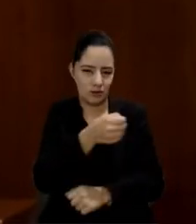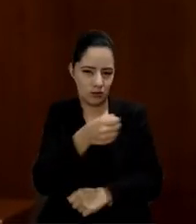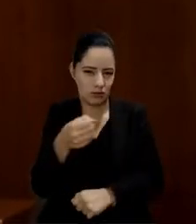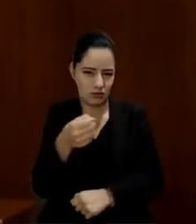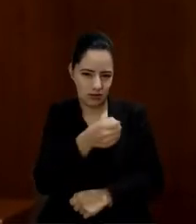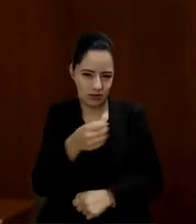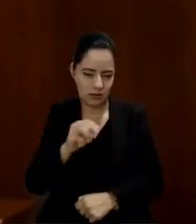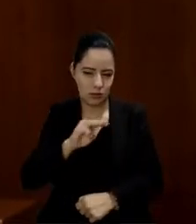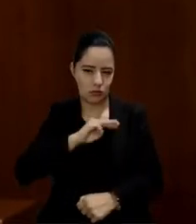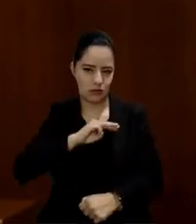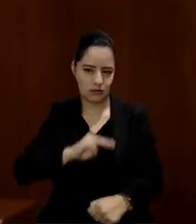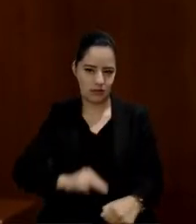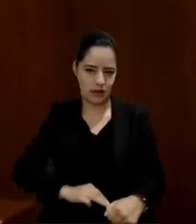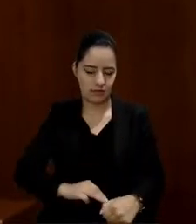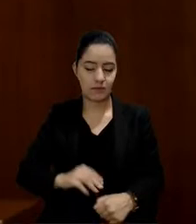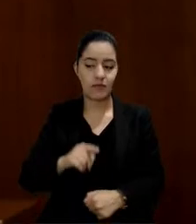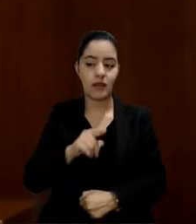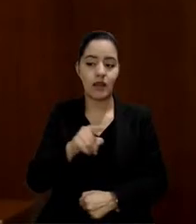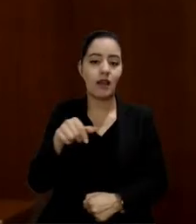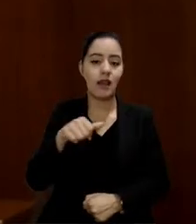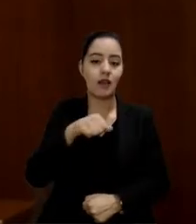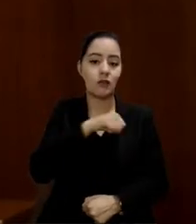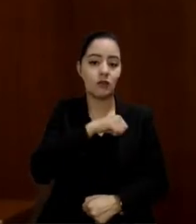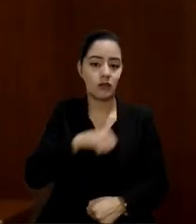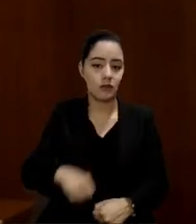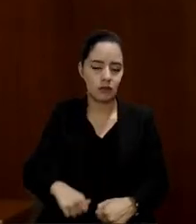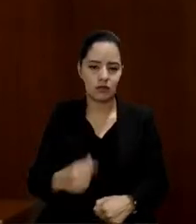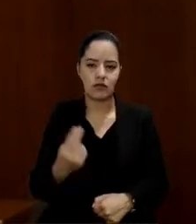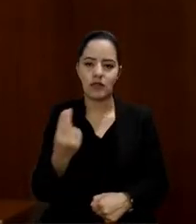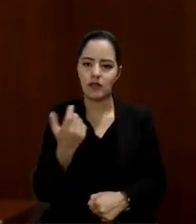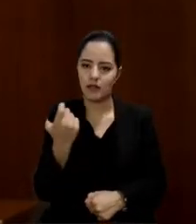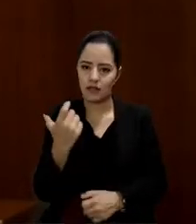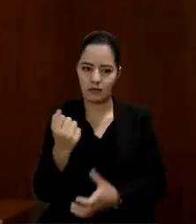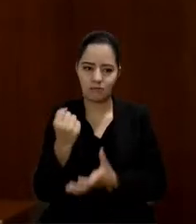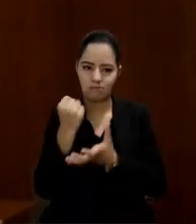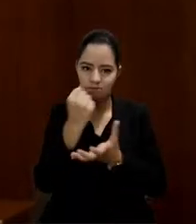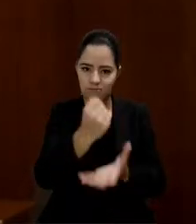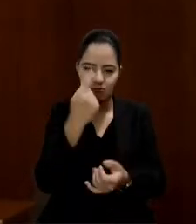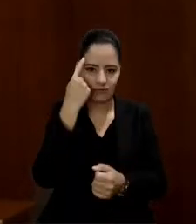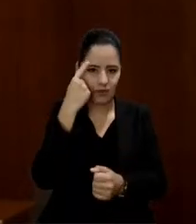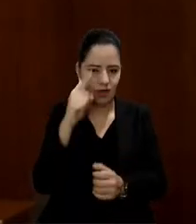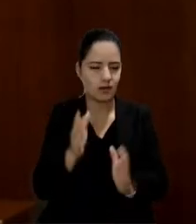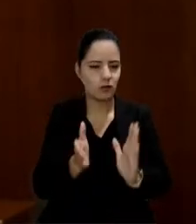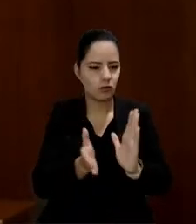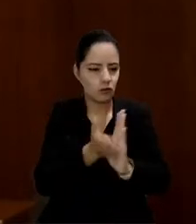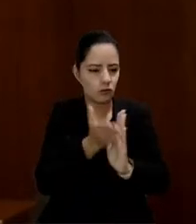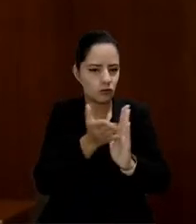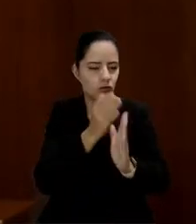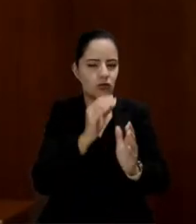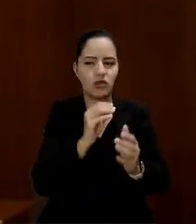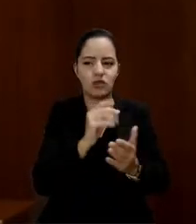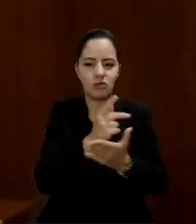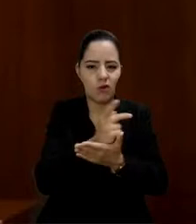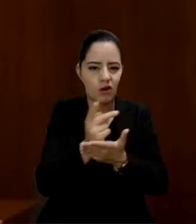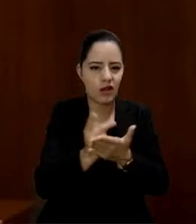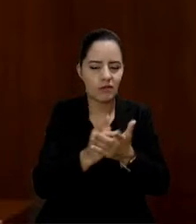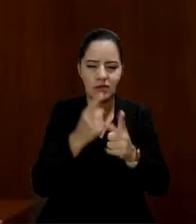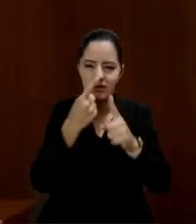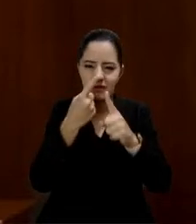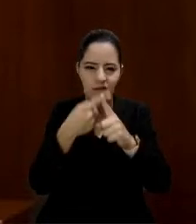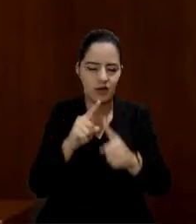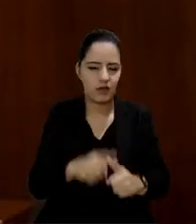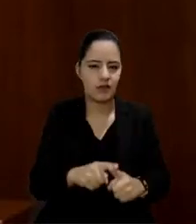los ayuntamientos destinen recursos a obras, servicios, programas y políticas públicas en la que participe la